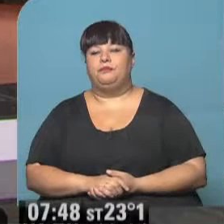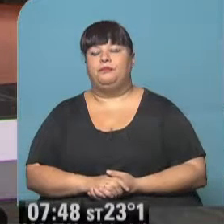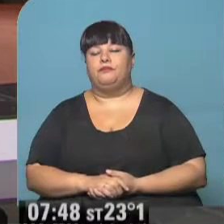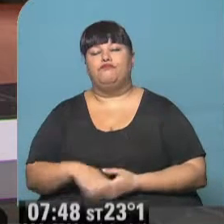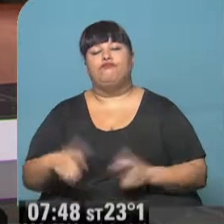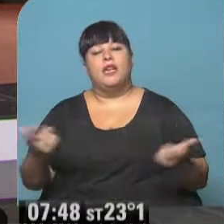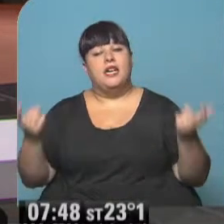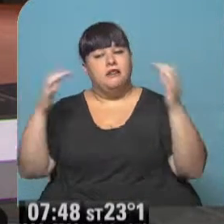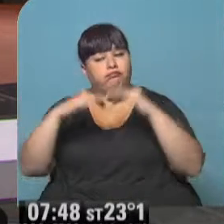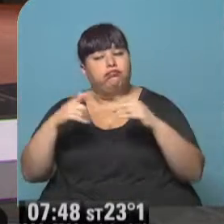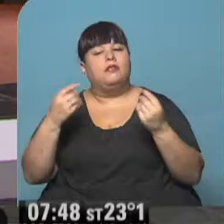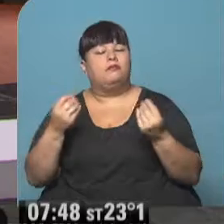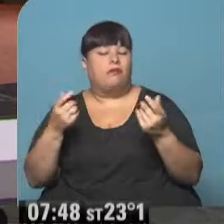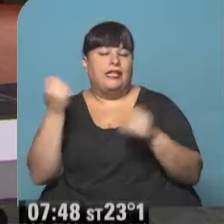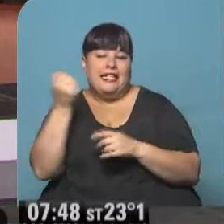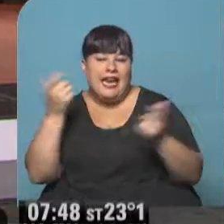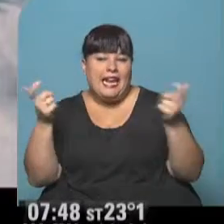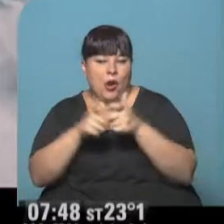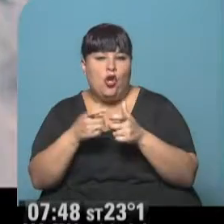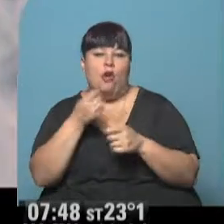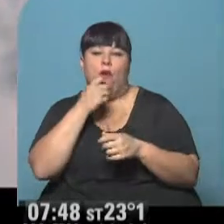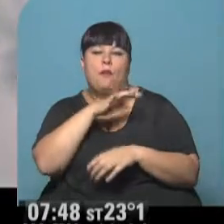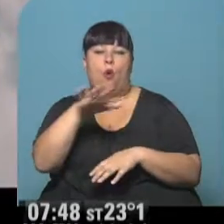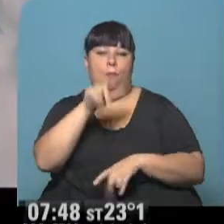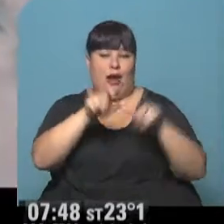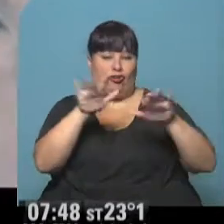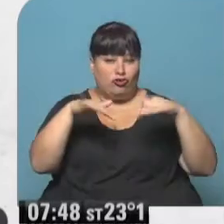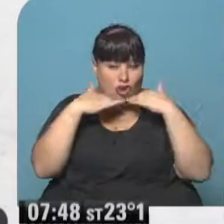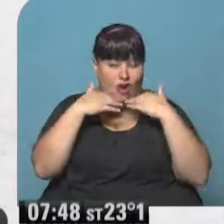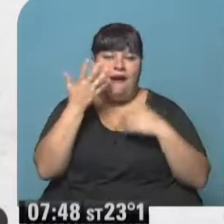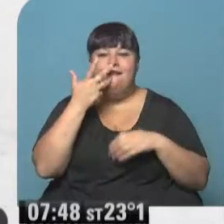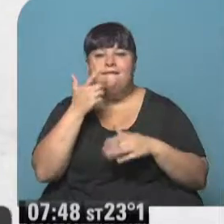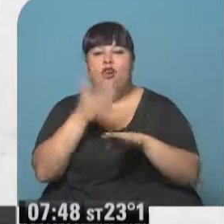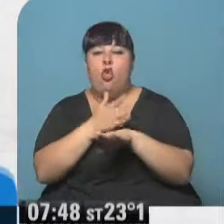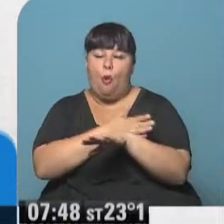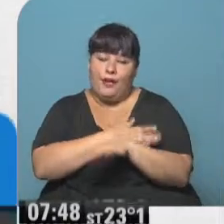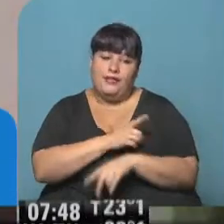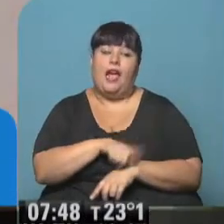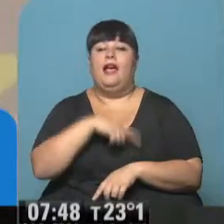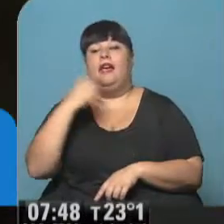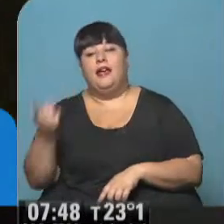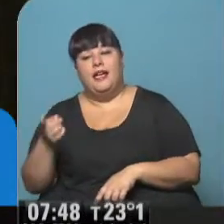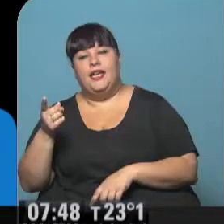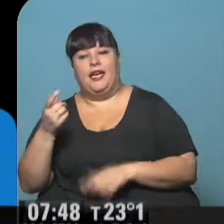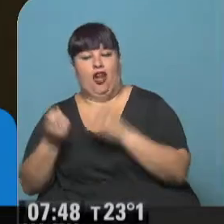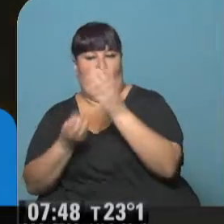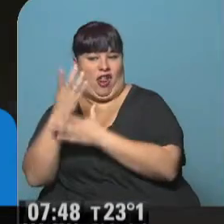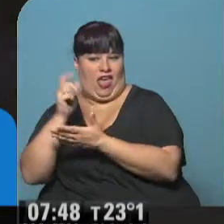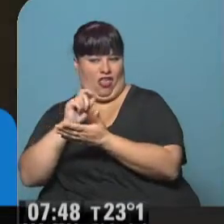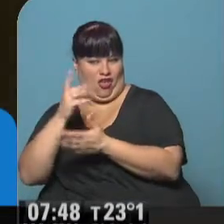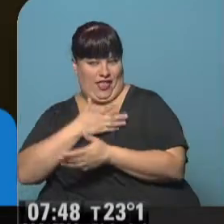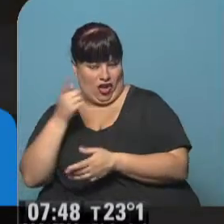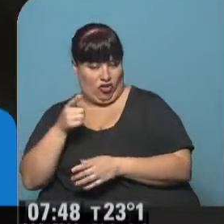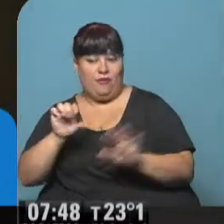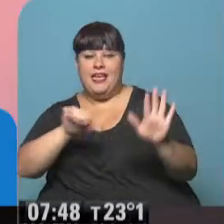Un encuentro precisamente, o que busca ser, entre el público que gusta de los documentales y los realizadores.